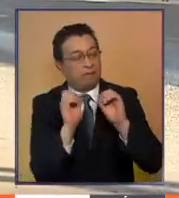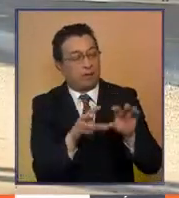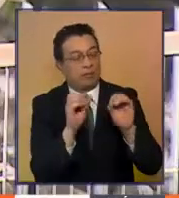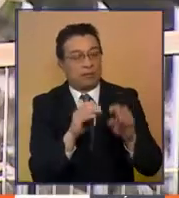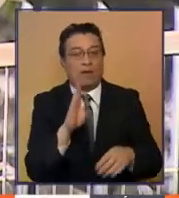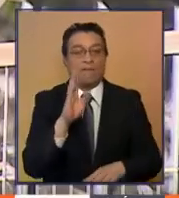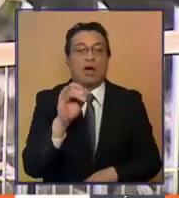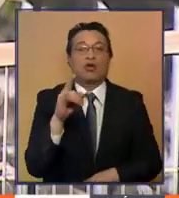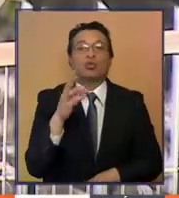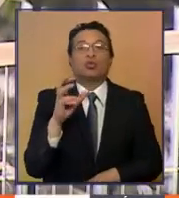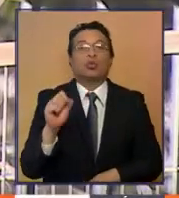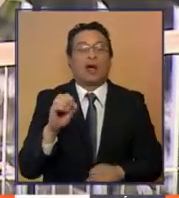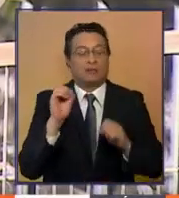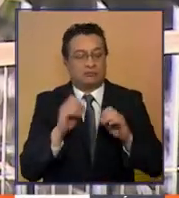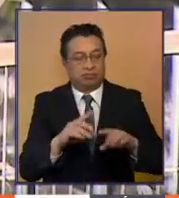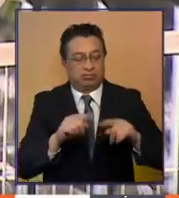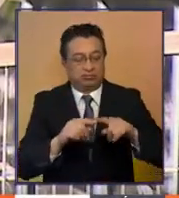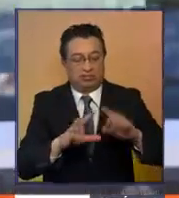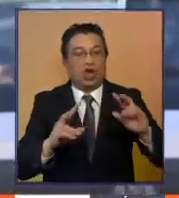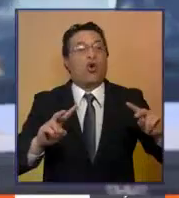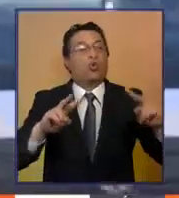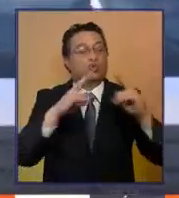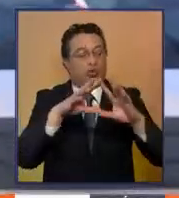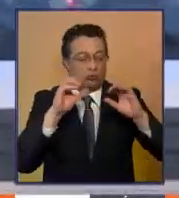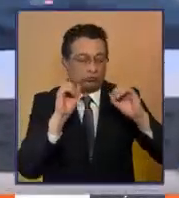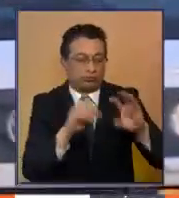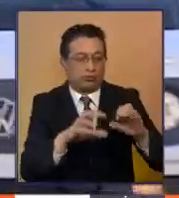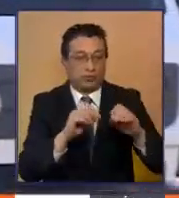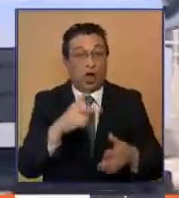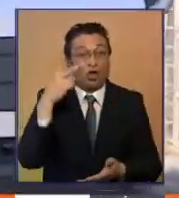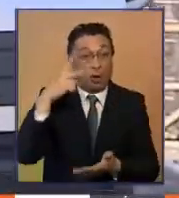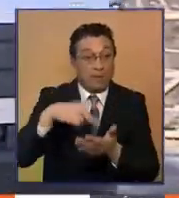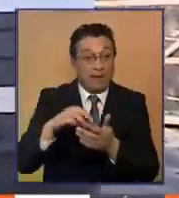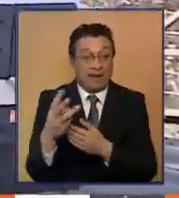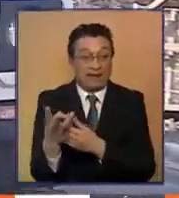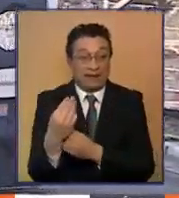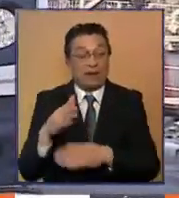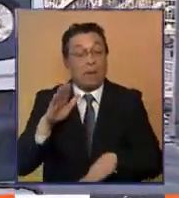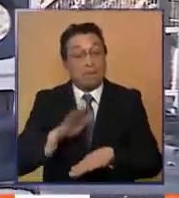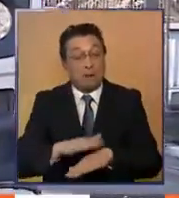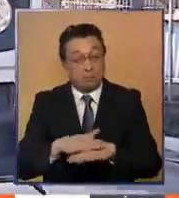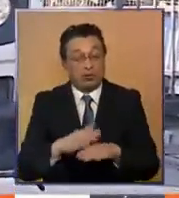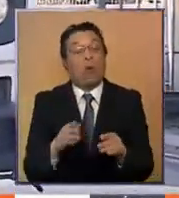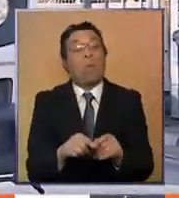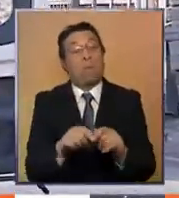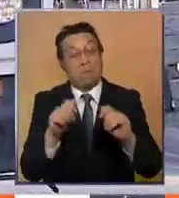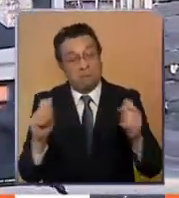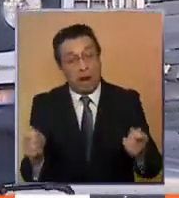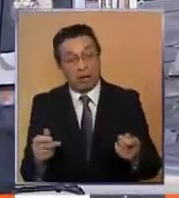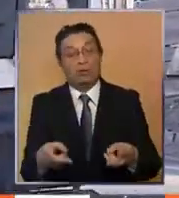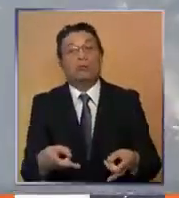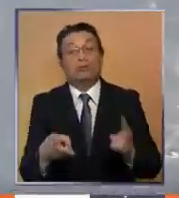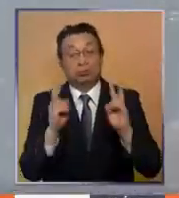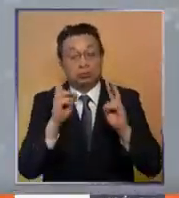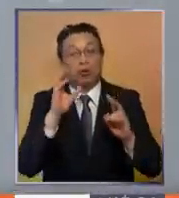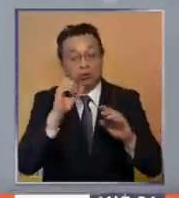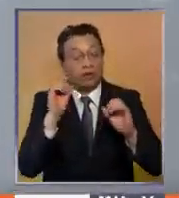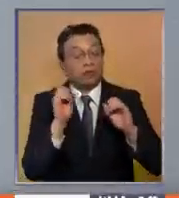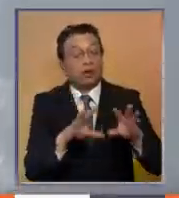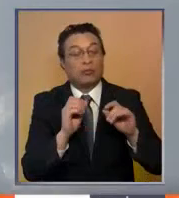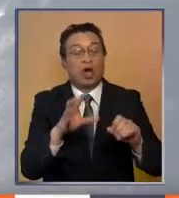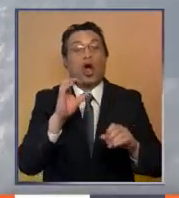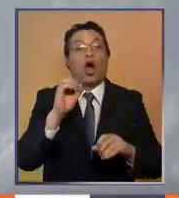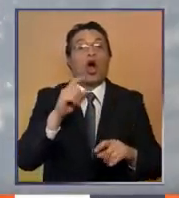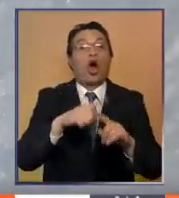residuos de escombros municipales y de construcción. En 2013, ese permiso fue ampliado para que pudieran botar desechos de óxido